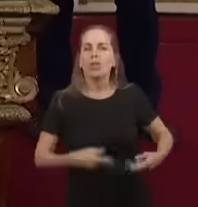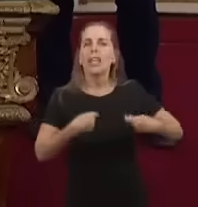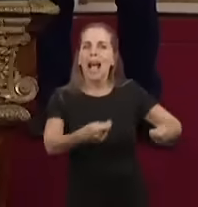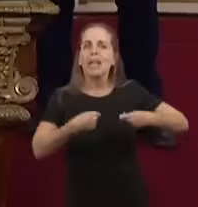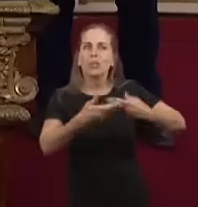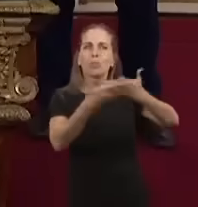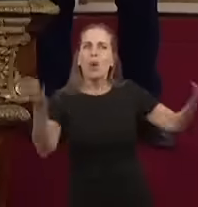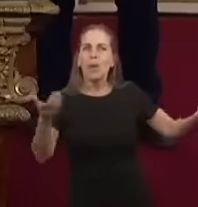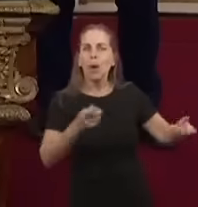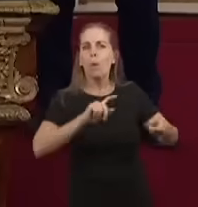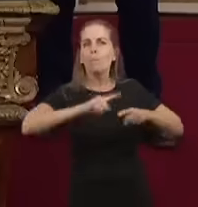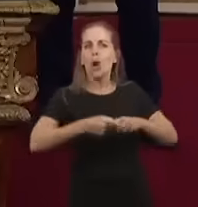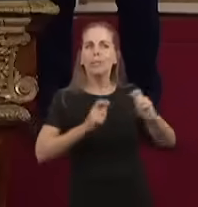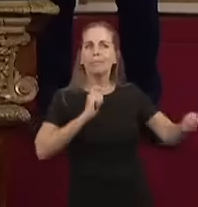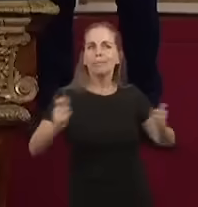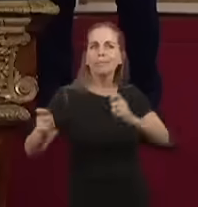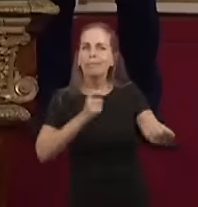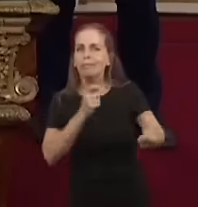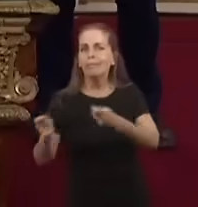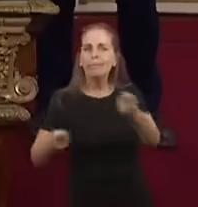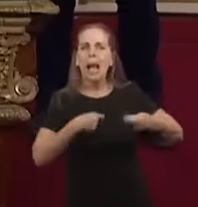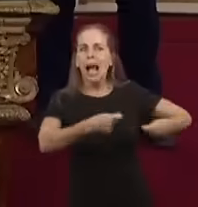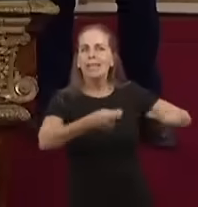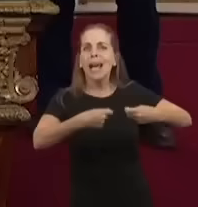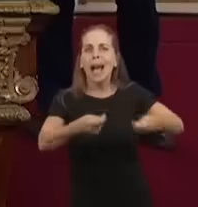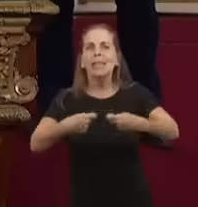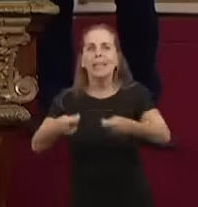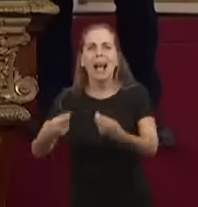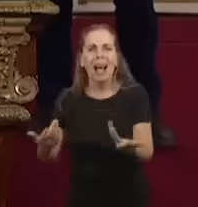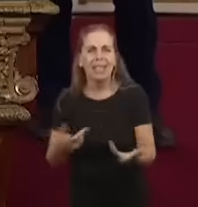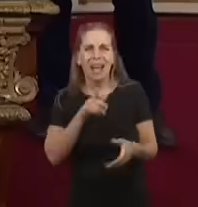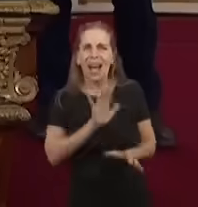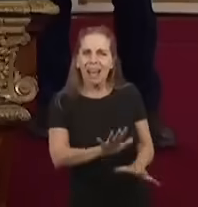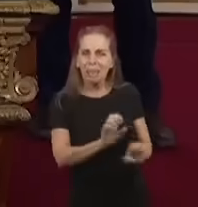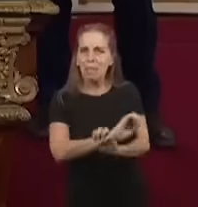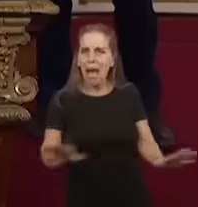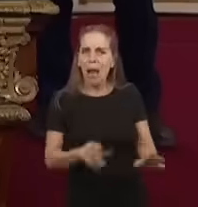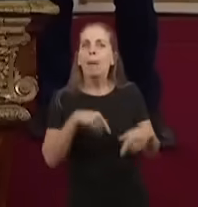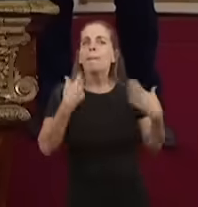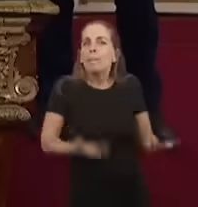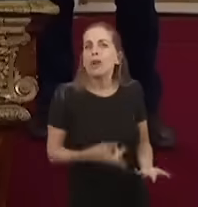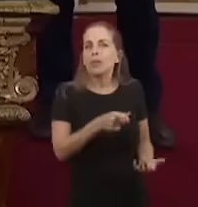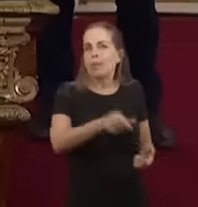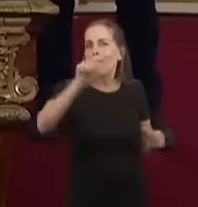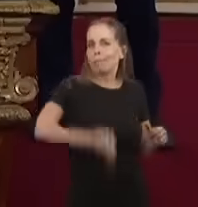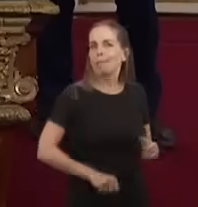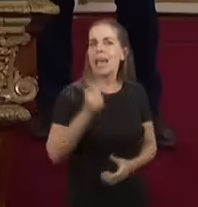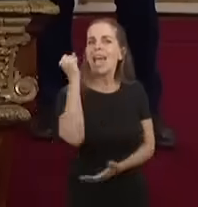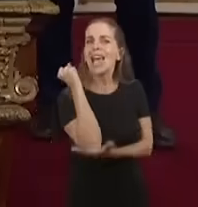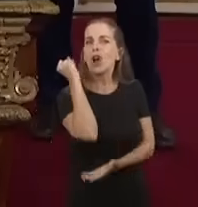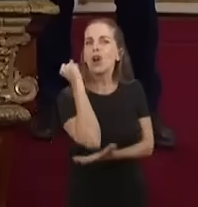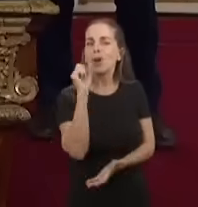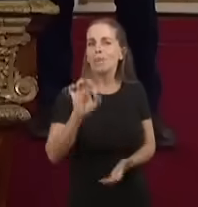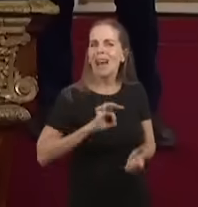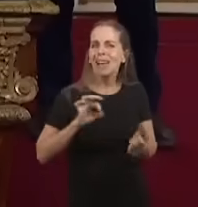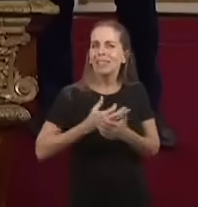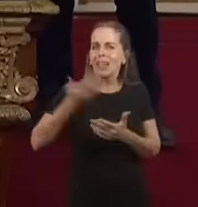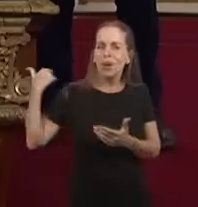indiscriminadamente para comprar voluntades una práctica inmoral que explica buena parte del fracaso económico de las últimas